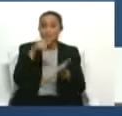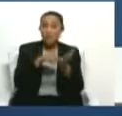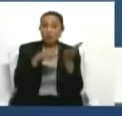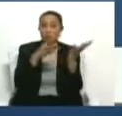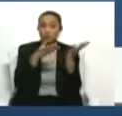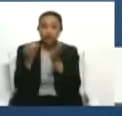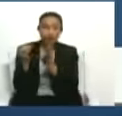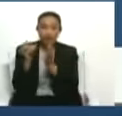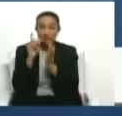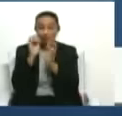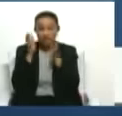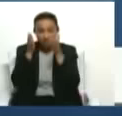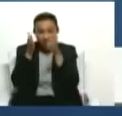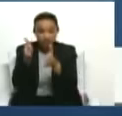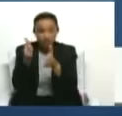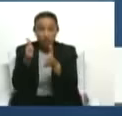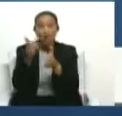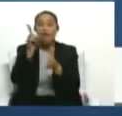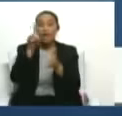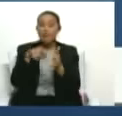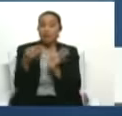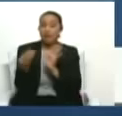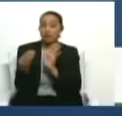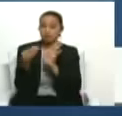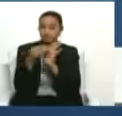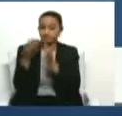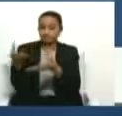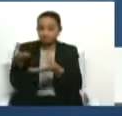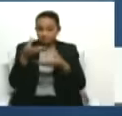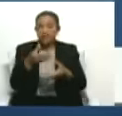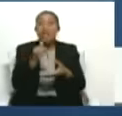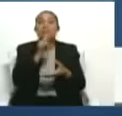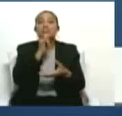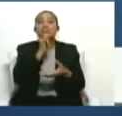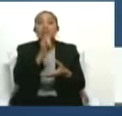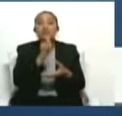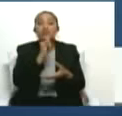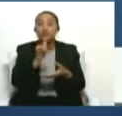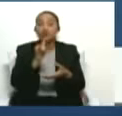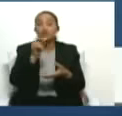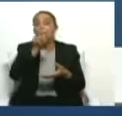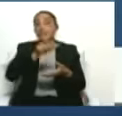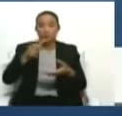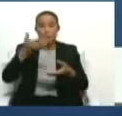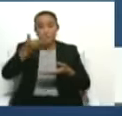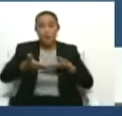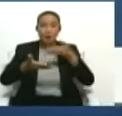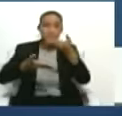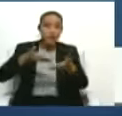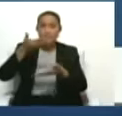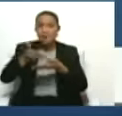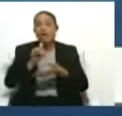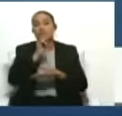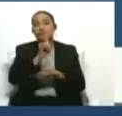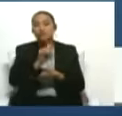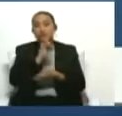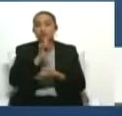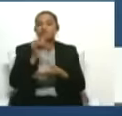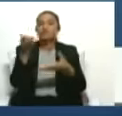recibieron 75 denuncias que revisten carácter penal, se detectaron 41 irregularidades y se